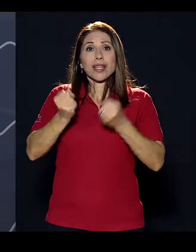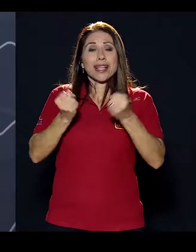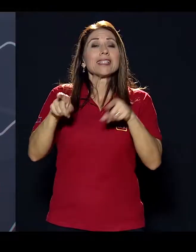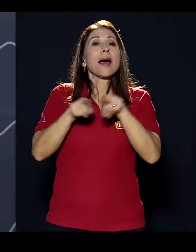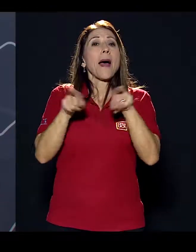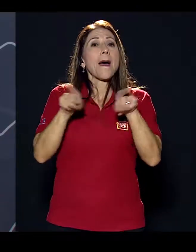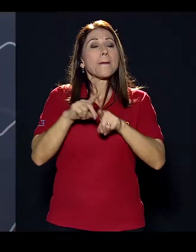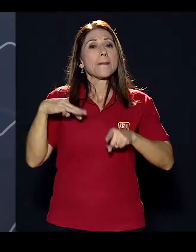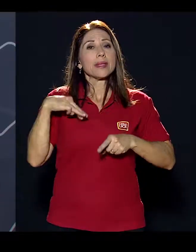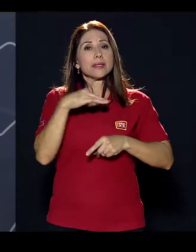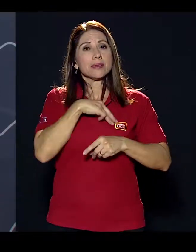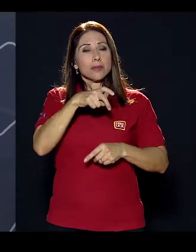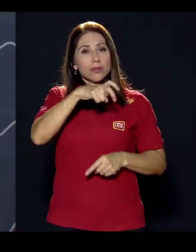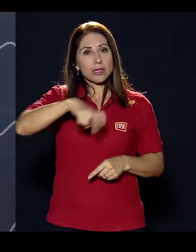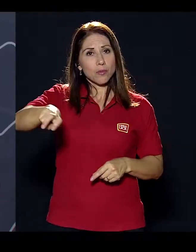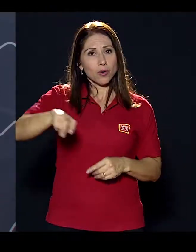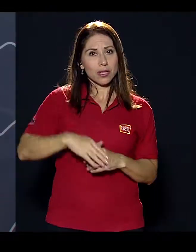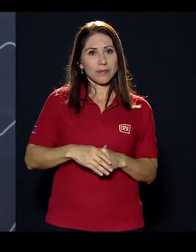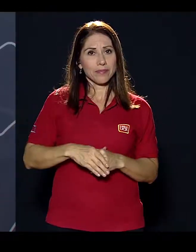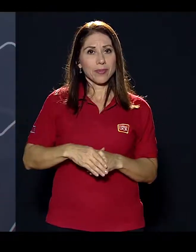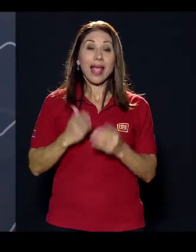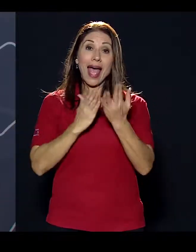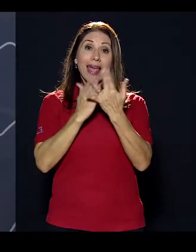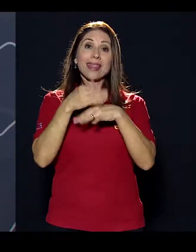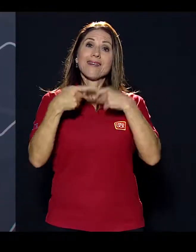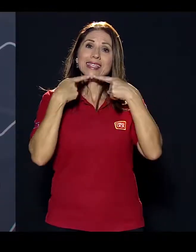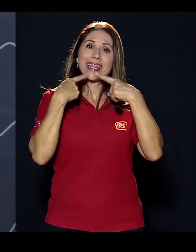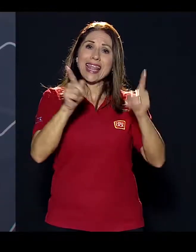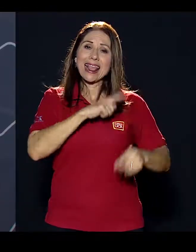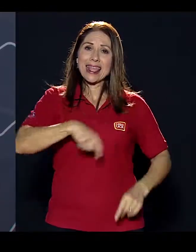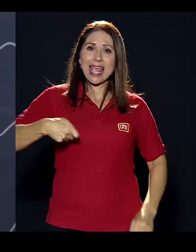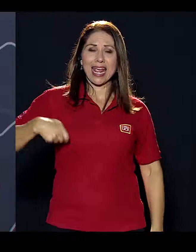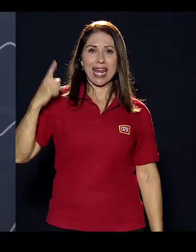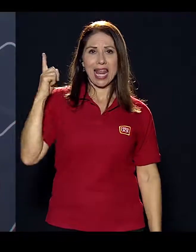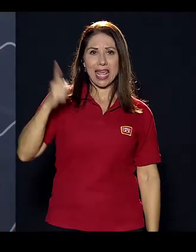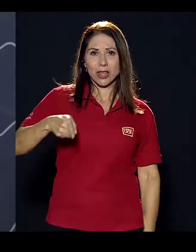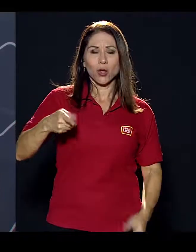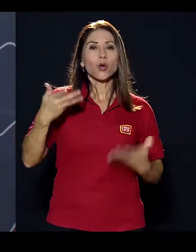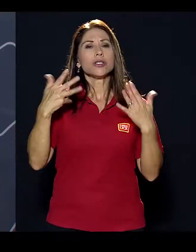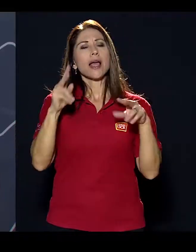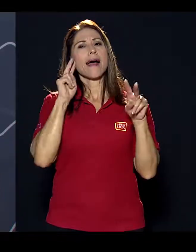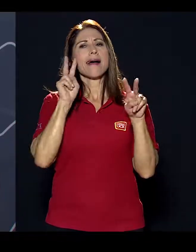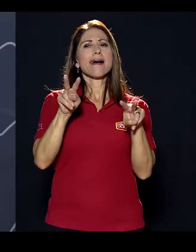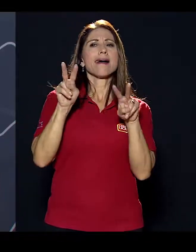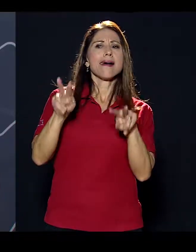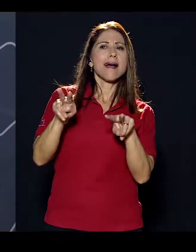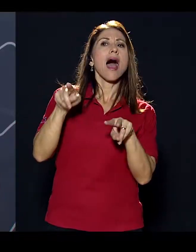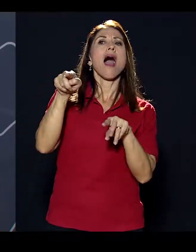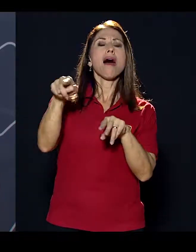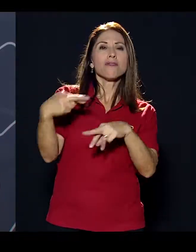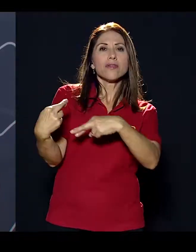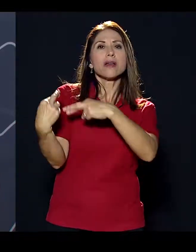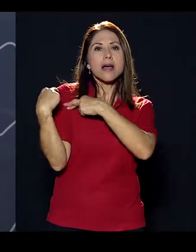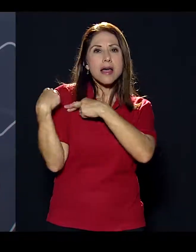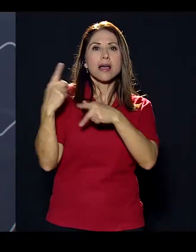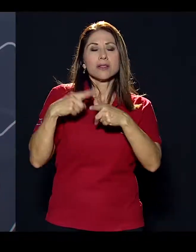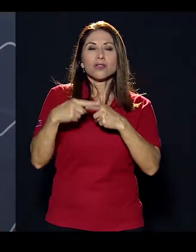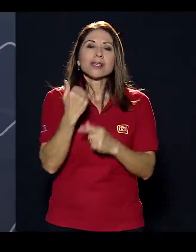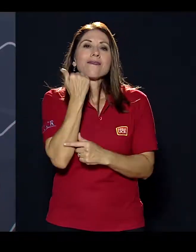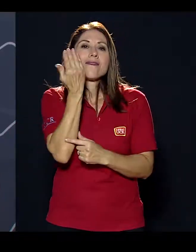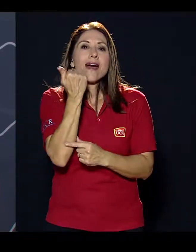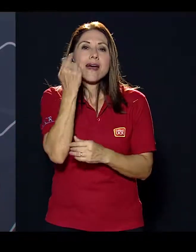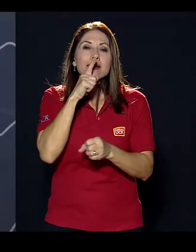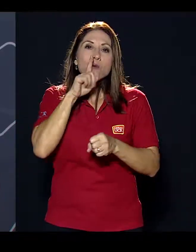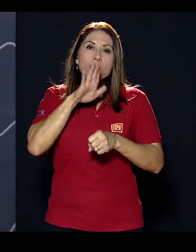haber a través del decreto sentado responsabilidades va a facilitar precisamente